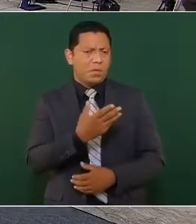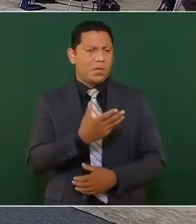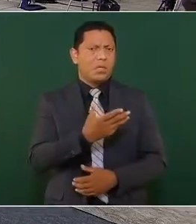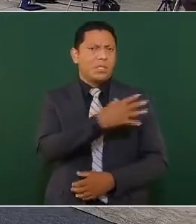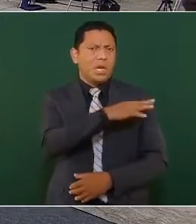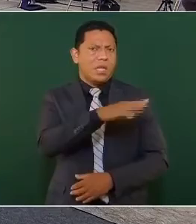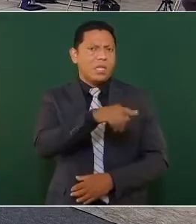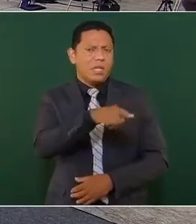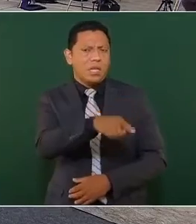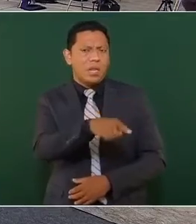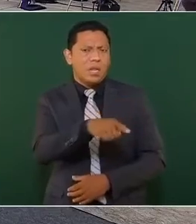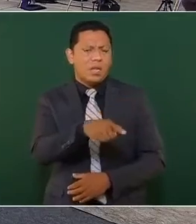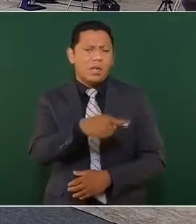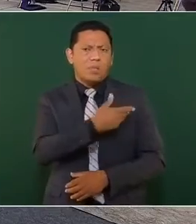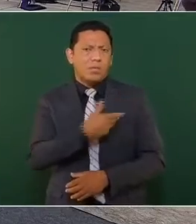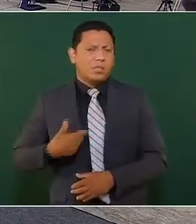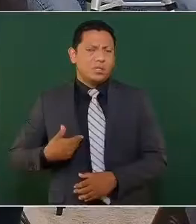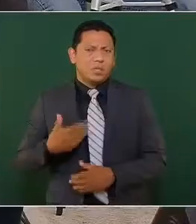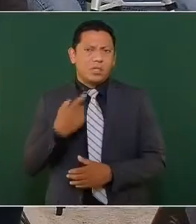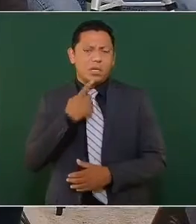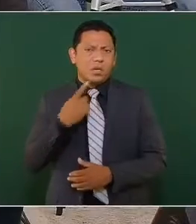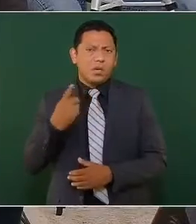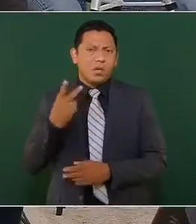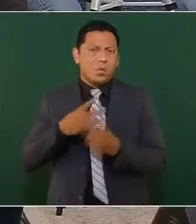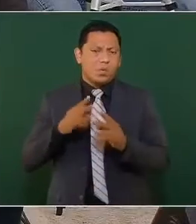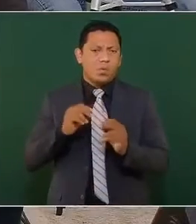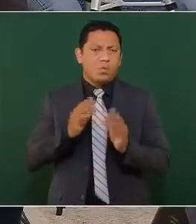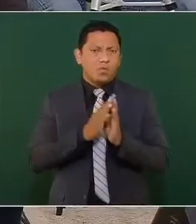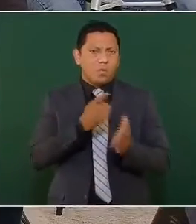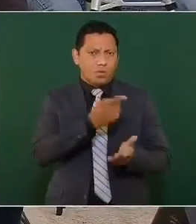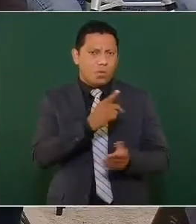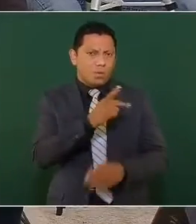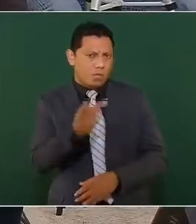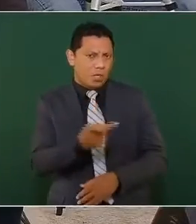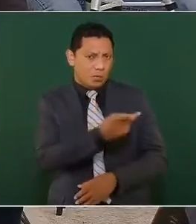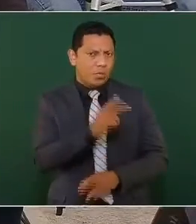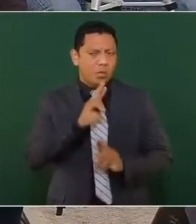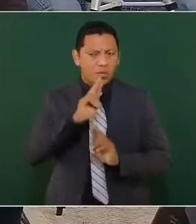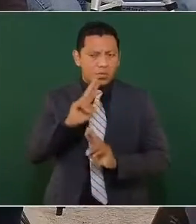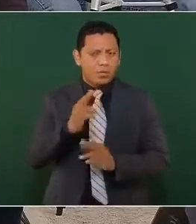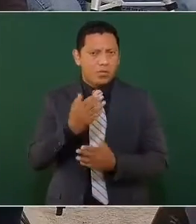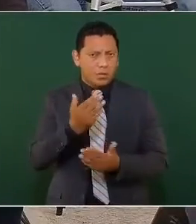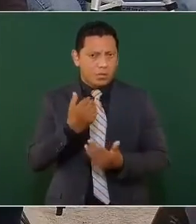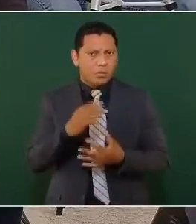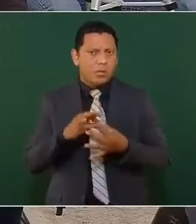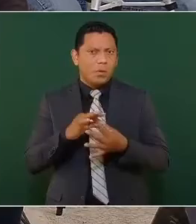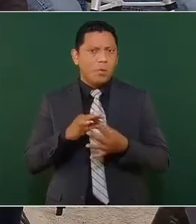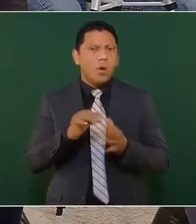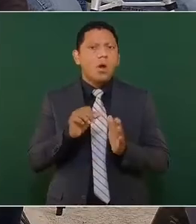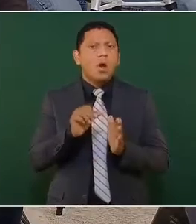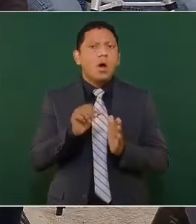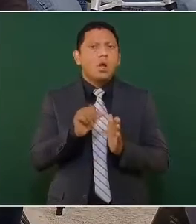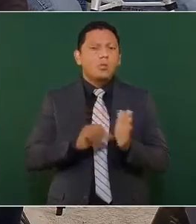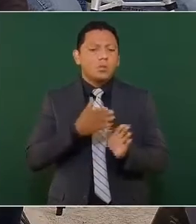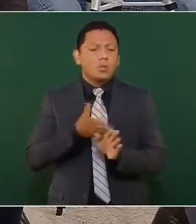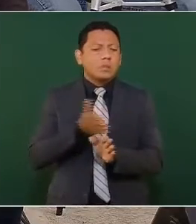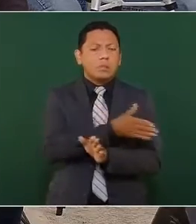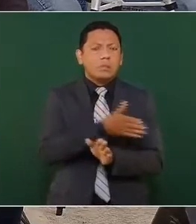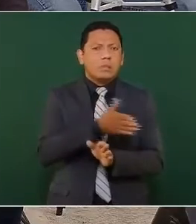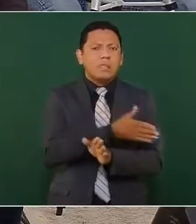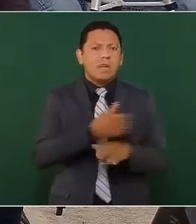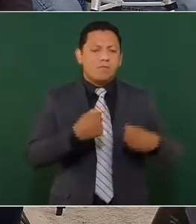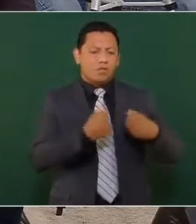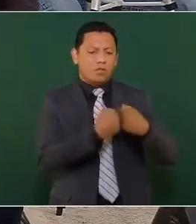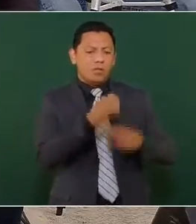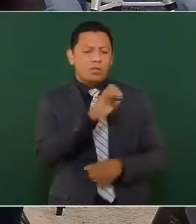del presidente, me gustaría que el general me respondiera a esta pregunta. Oiga, en los últimos meses en la frontera sur mexicana se han estado